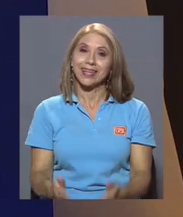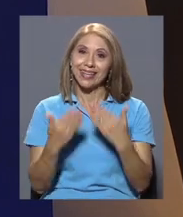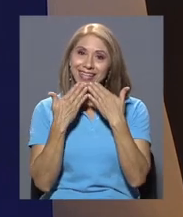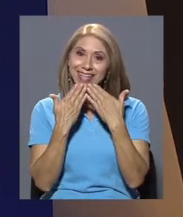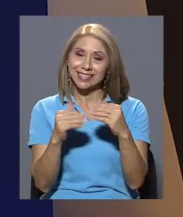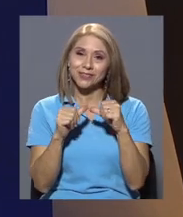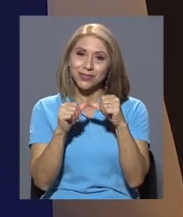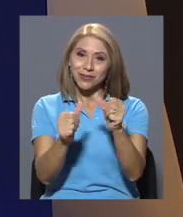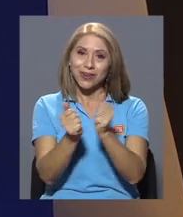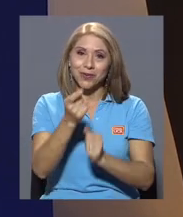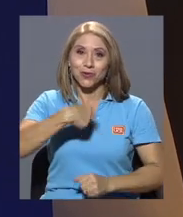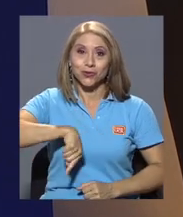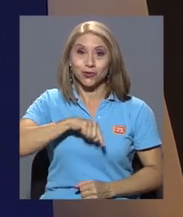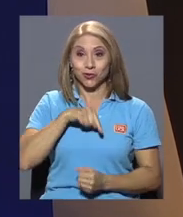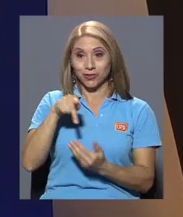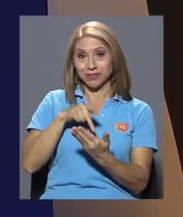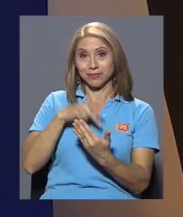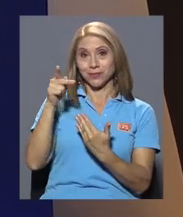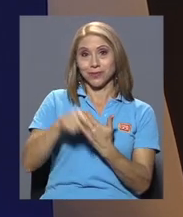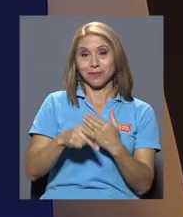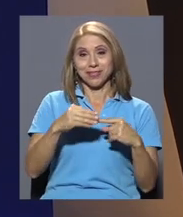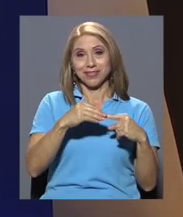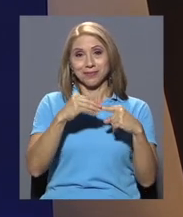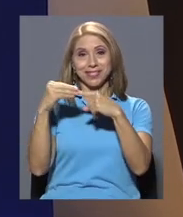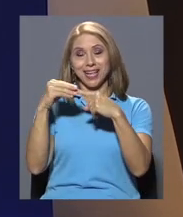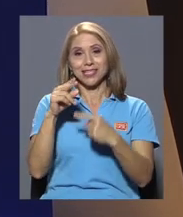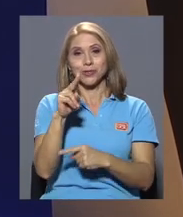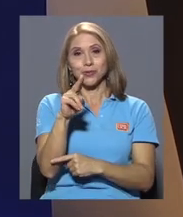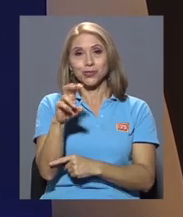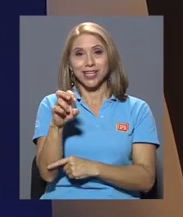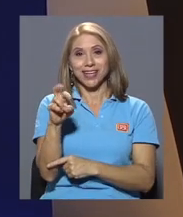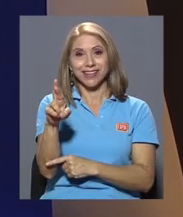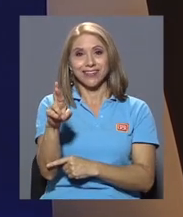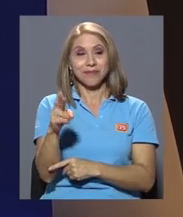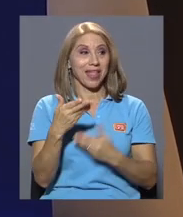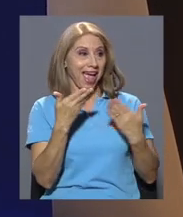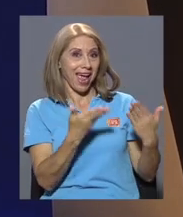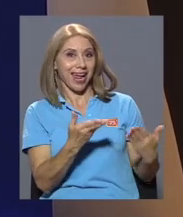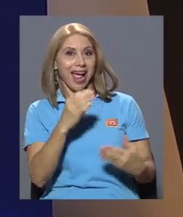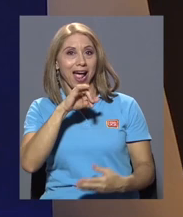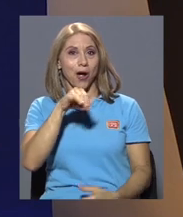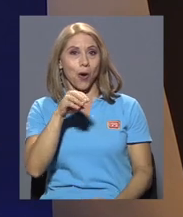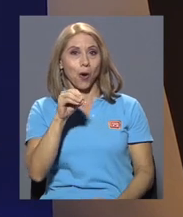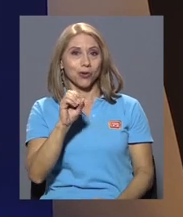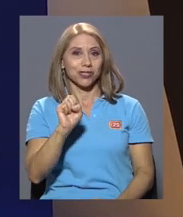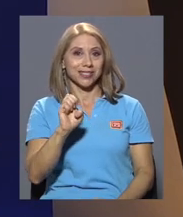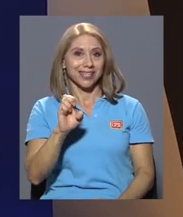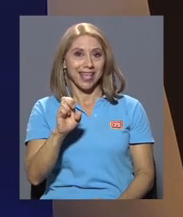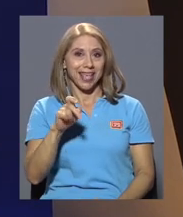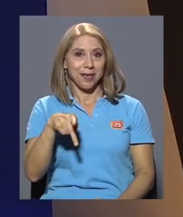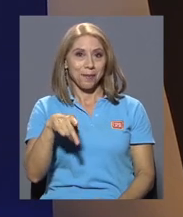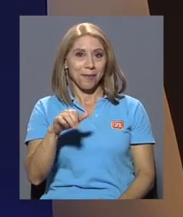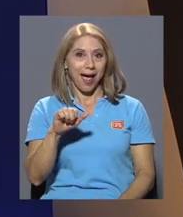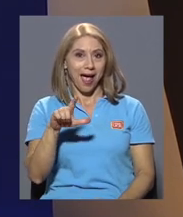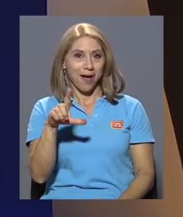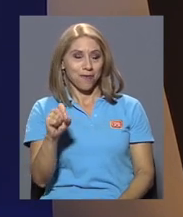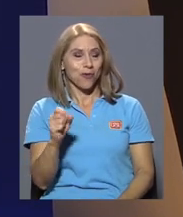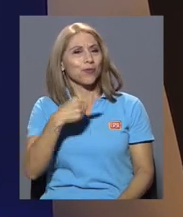gracias por continuar con nosotros en una edición más de especiales su cierre acá josé pablo queremos